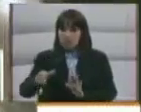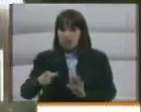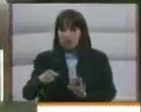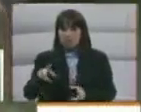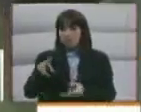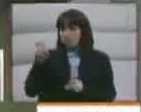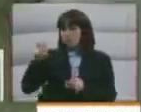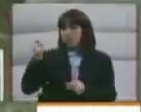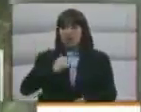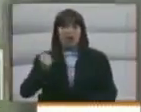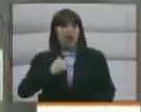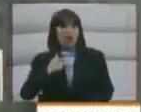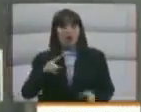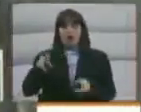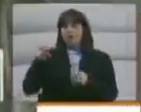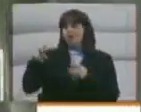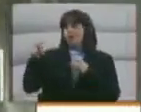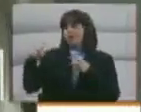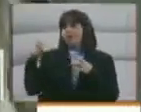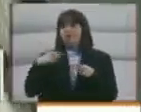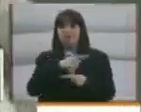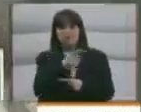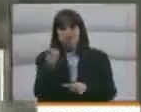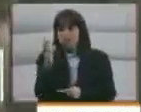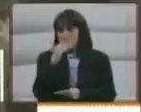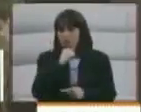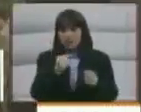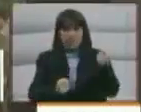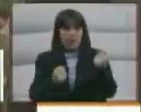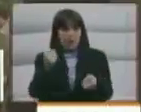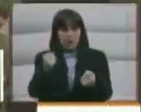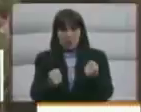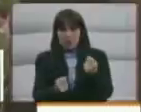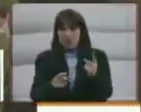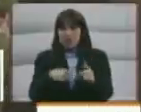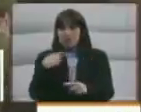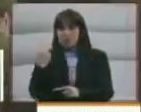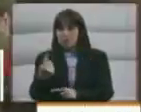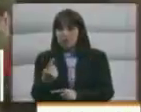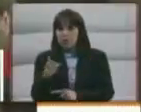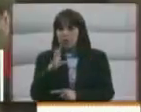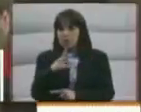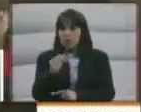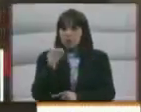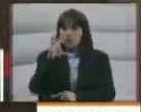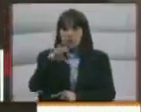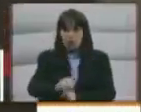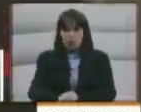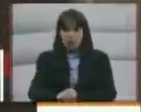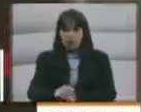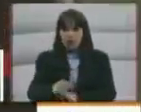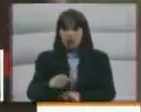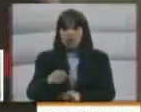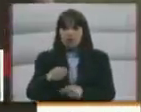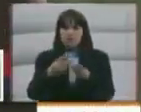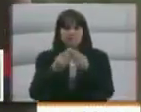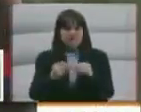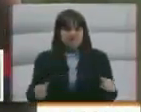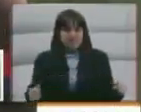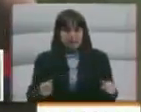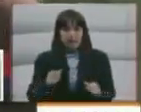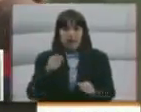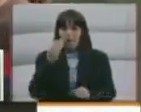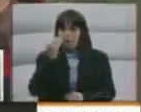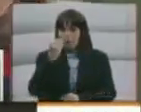aprovechando de que ustedes no tienen transporte, pues vayan a dejarle de comprar y se les pudra la mercancía? No, porque